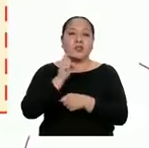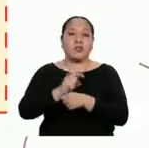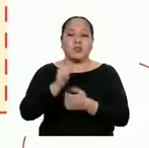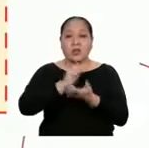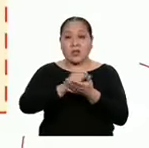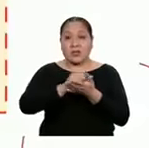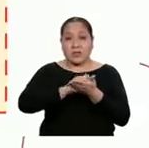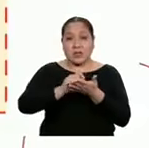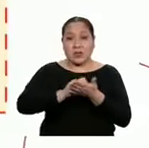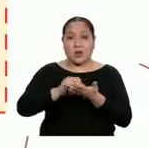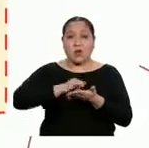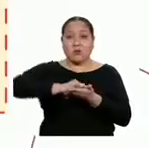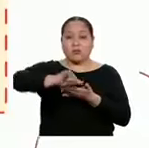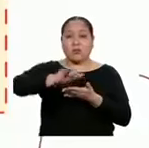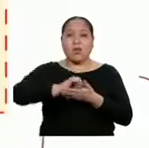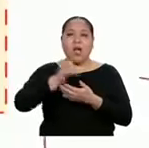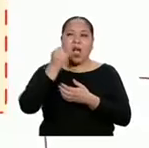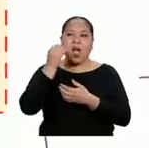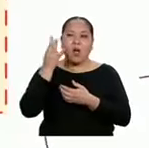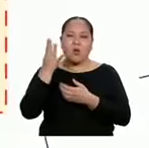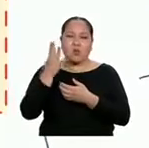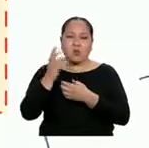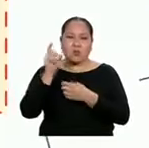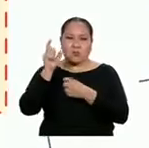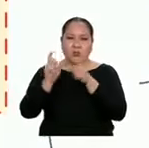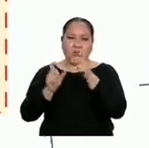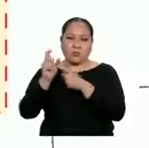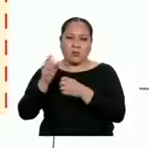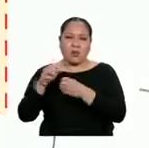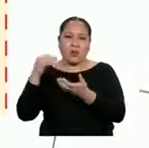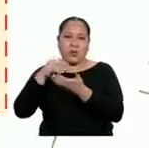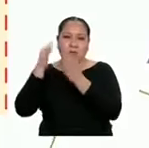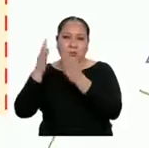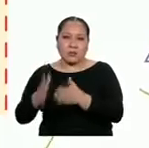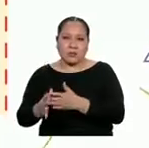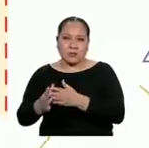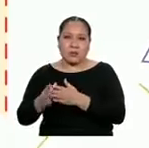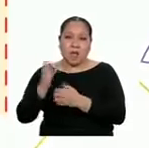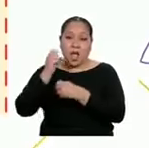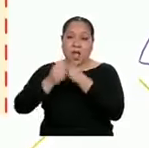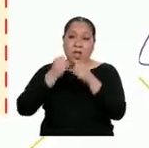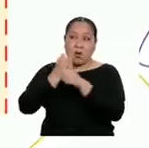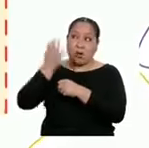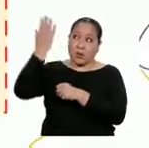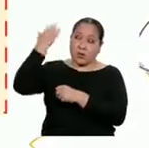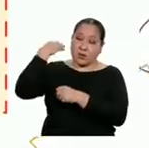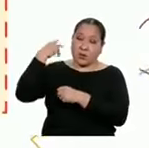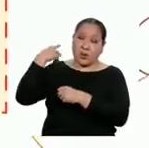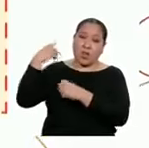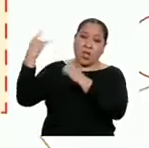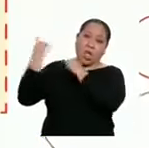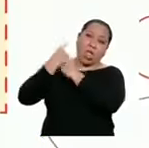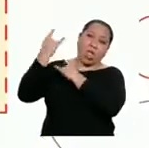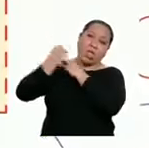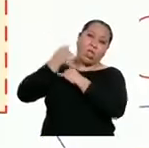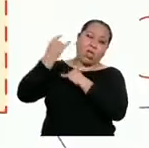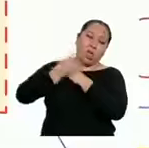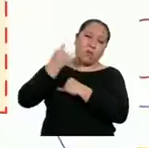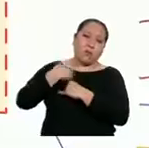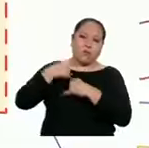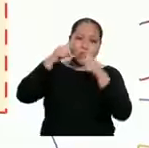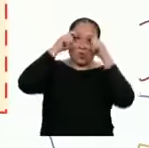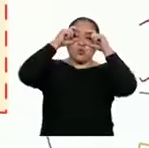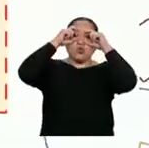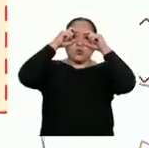desde el año pasado algunos compañeros y compañeras se burlan de mí por usar anteojos y porque me sudan las manos cuando expongo frente